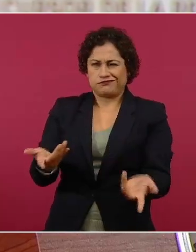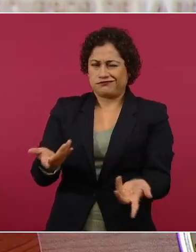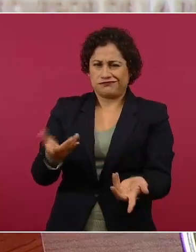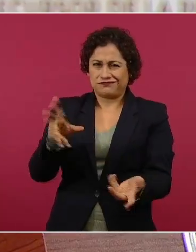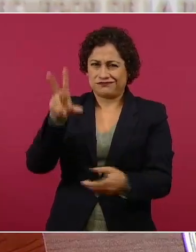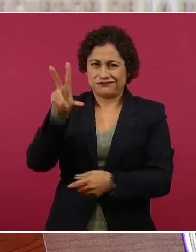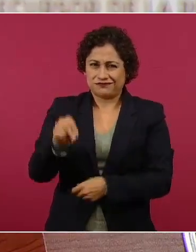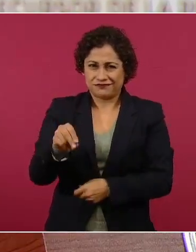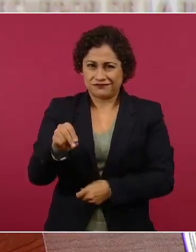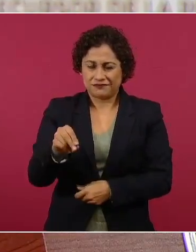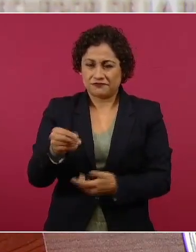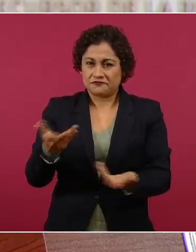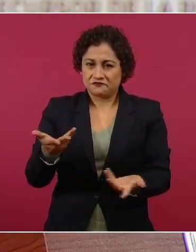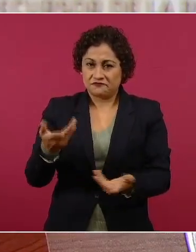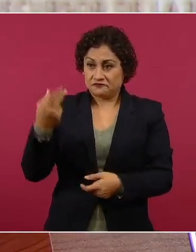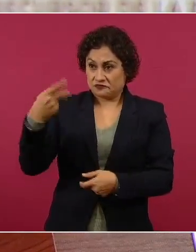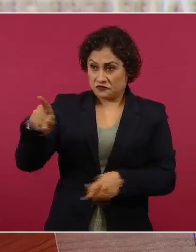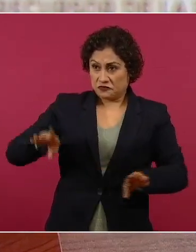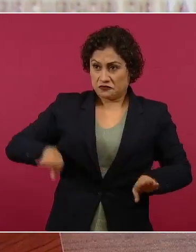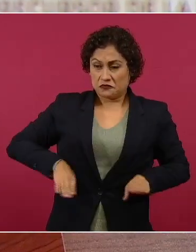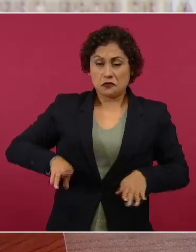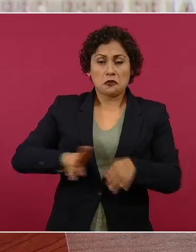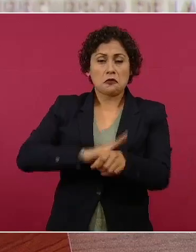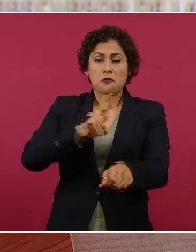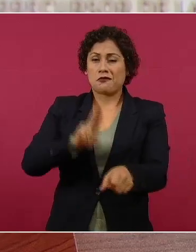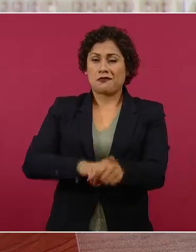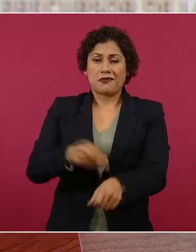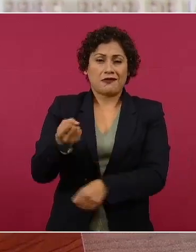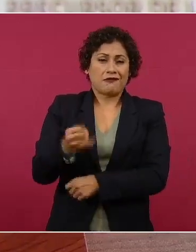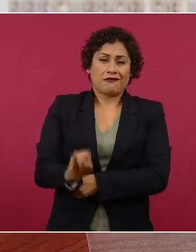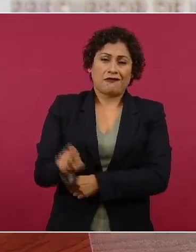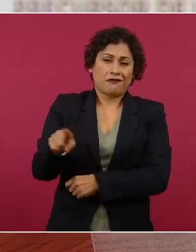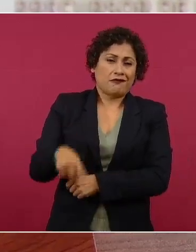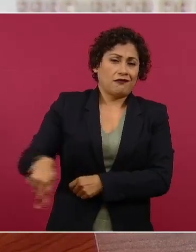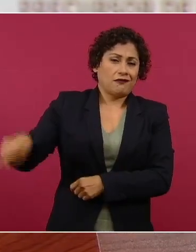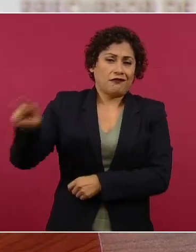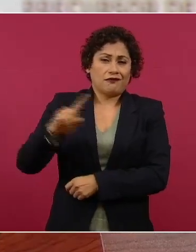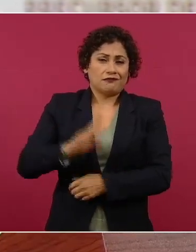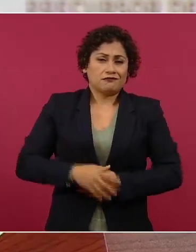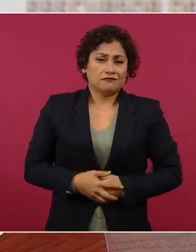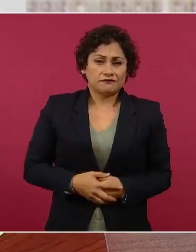esa es su naturaleza, de estos